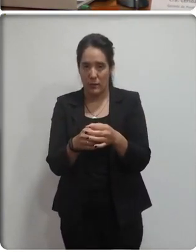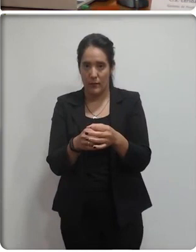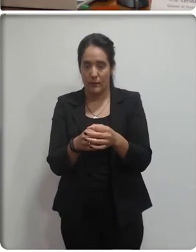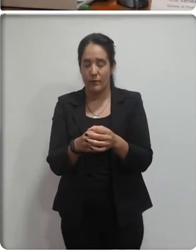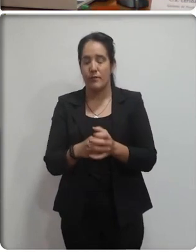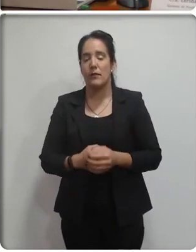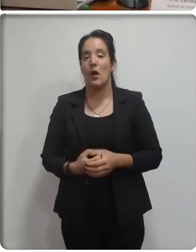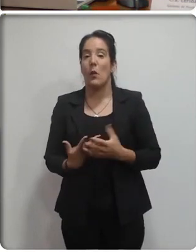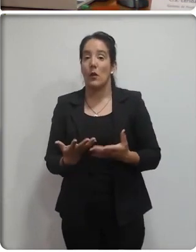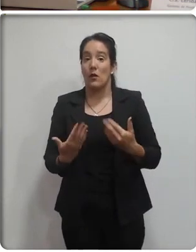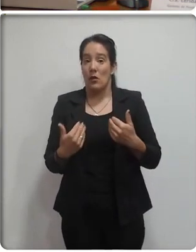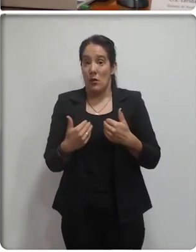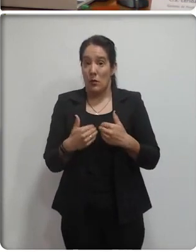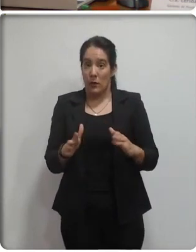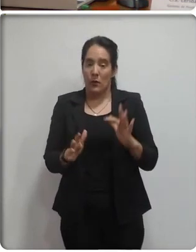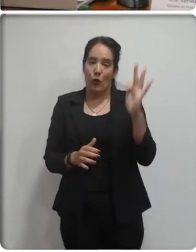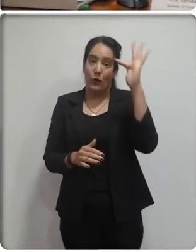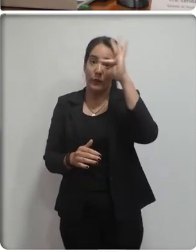Bueno, los talleres